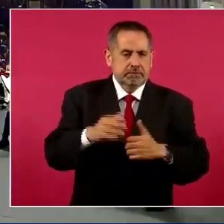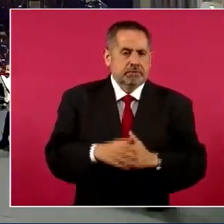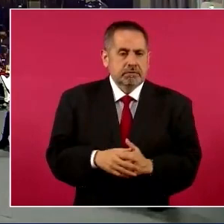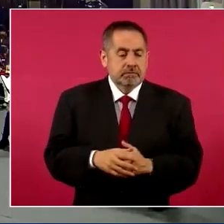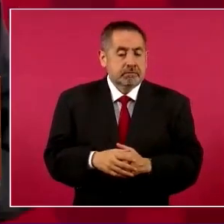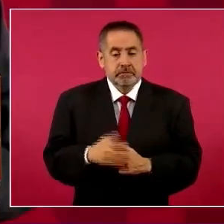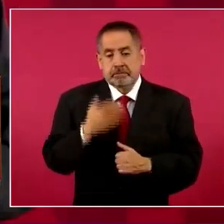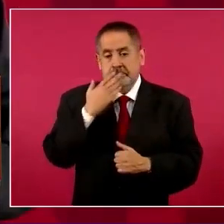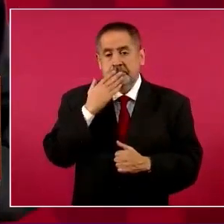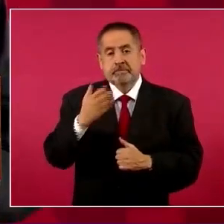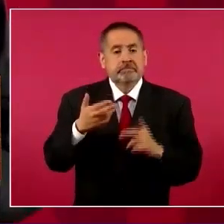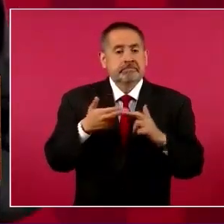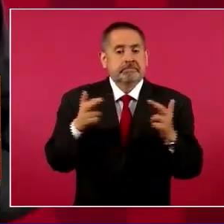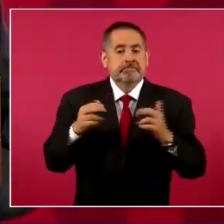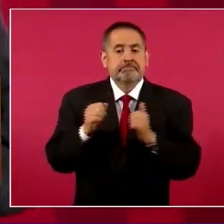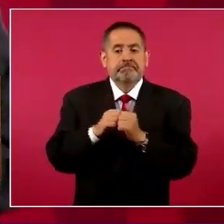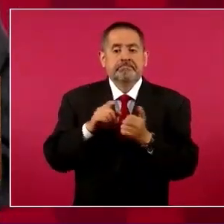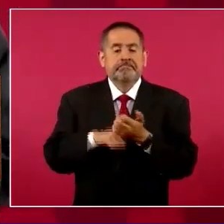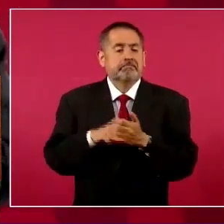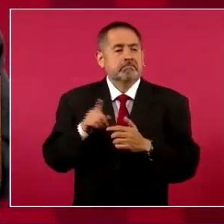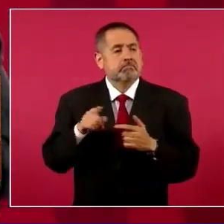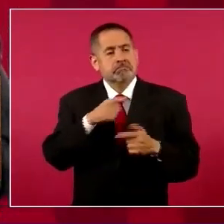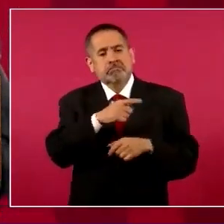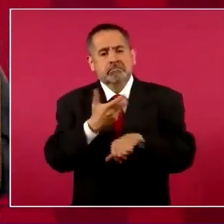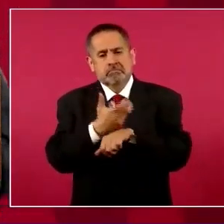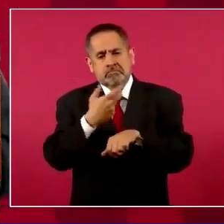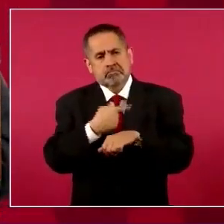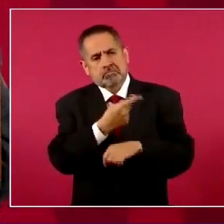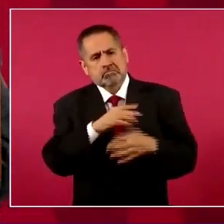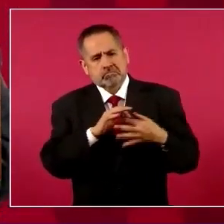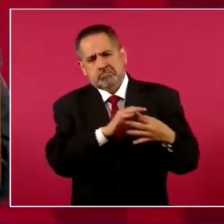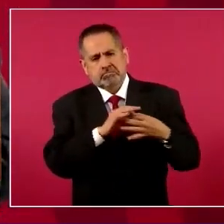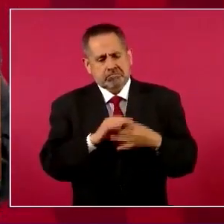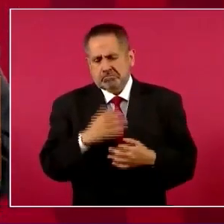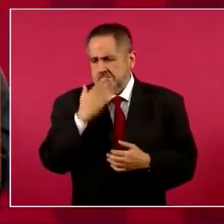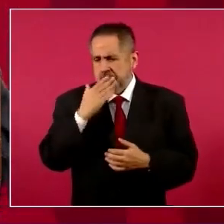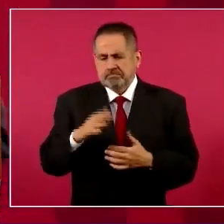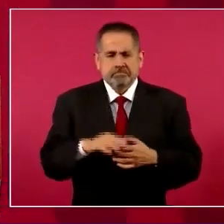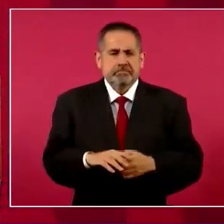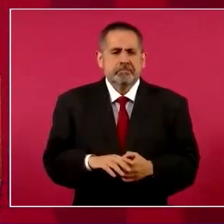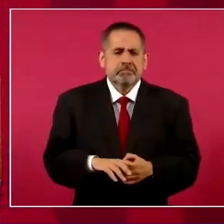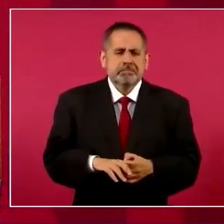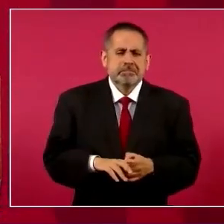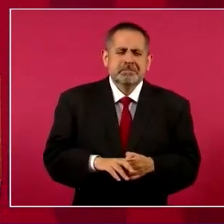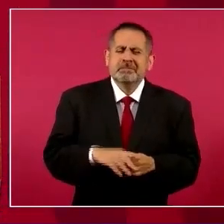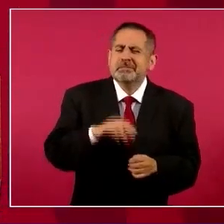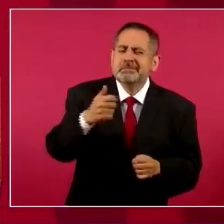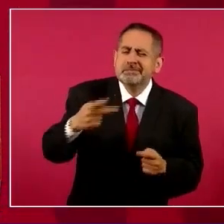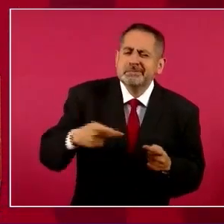Son buenas las relaciones con Estados Unidos. Y la otra pregunta.